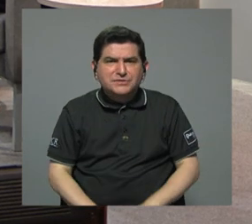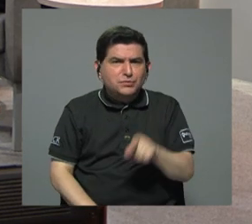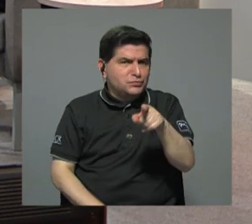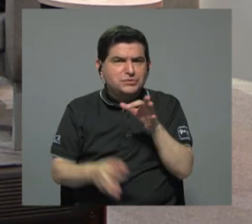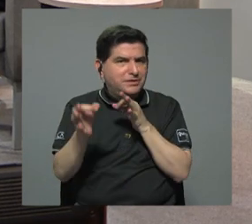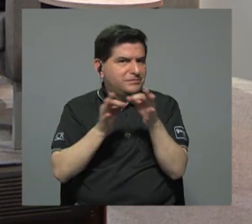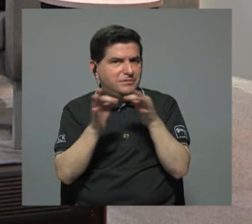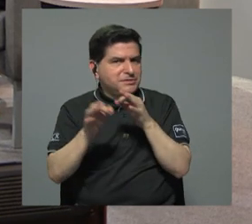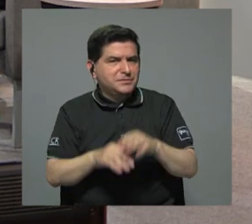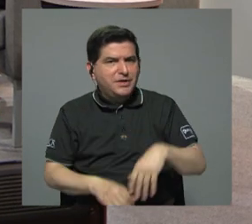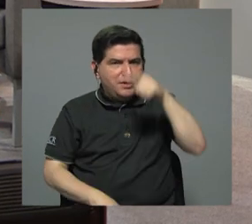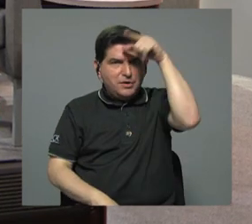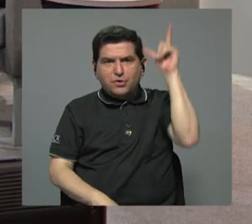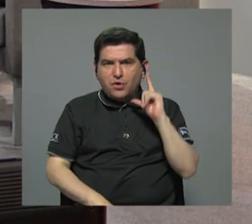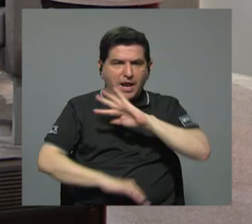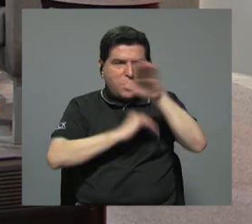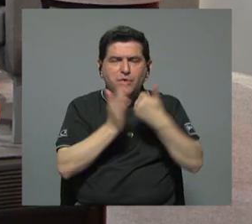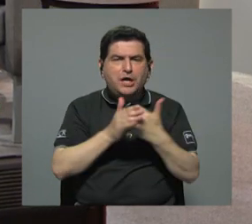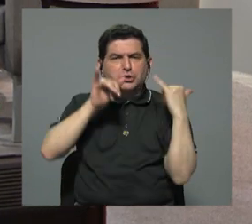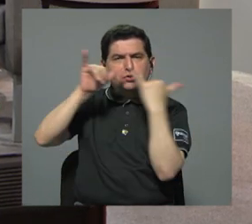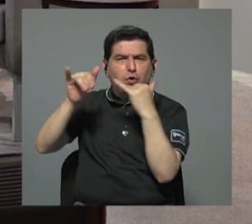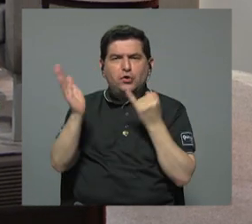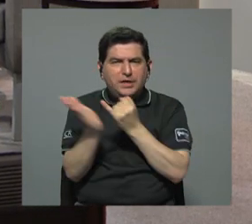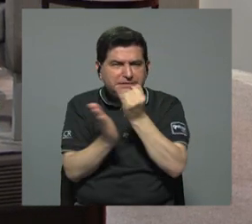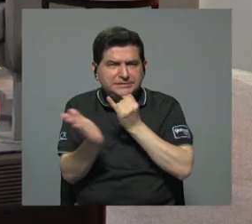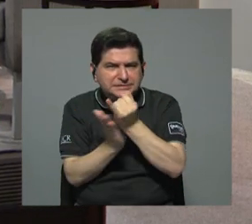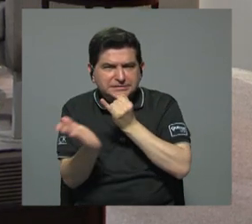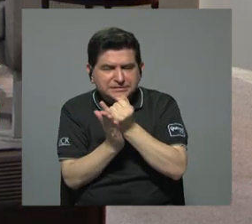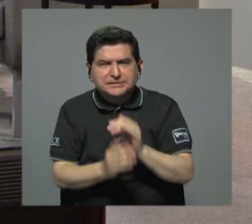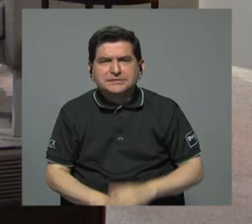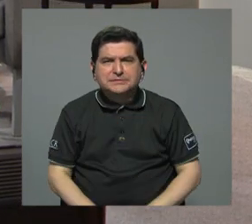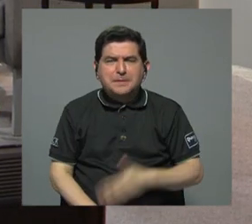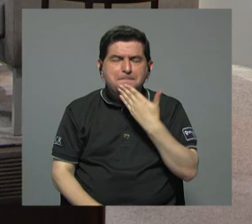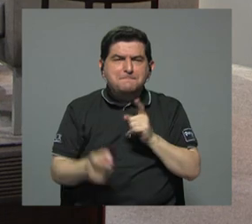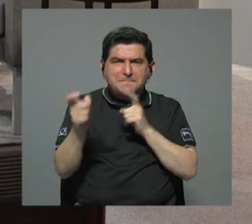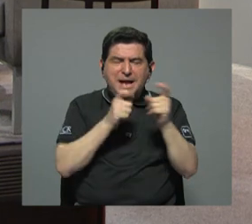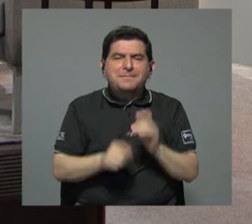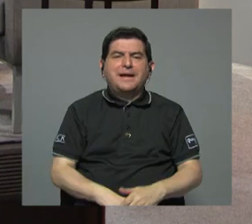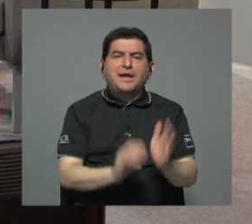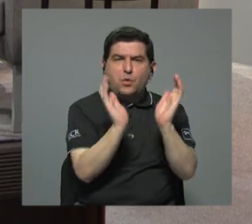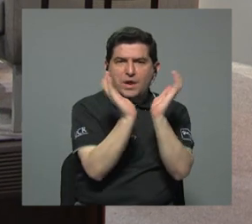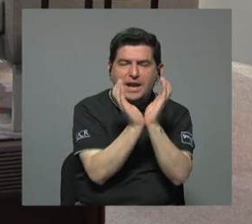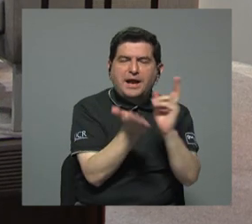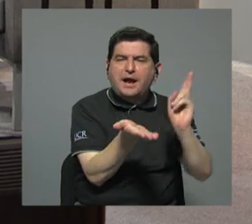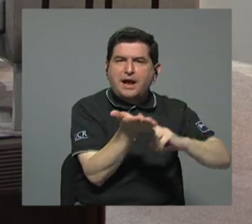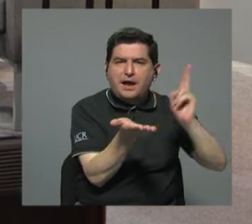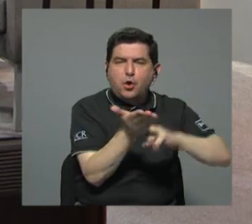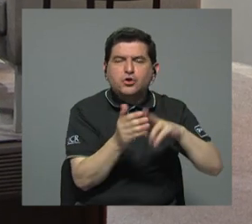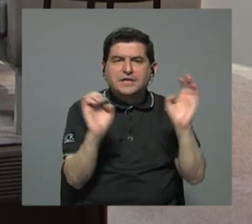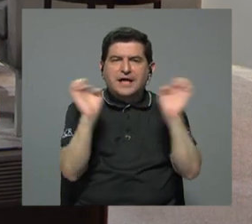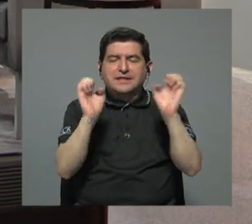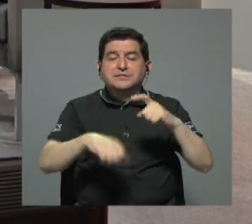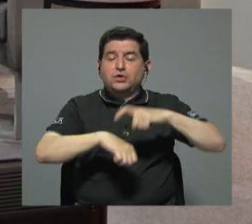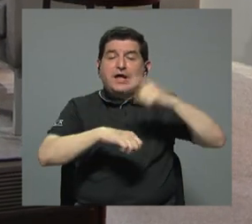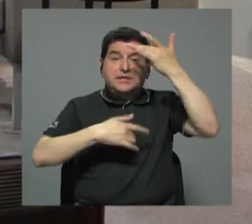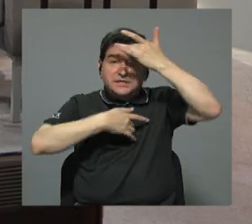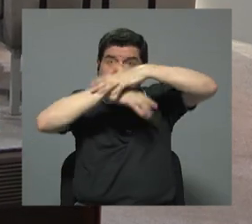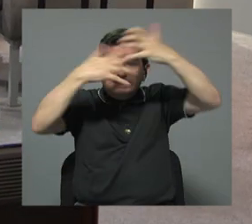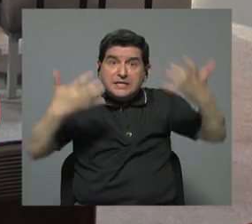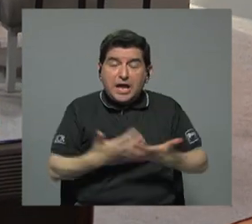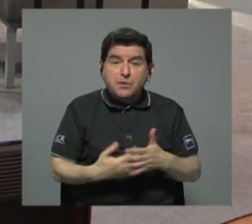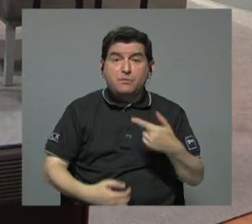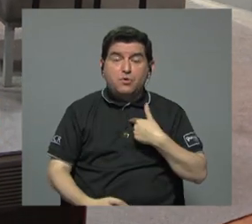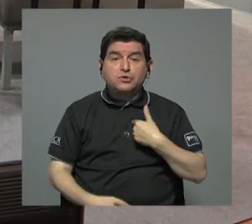por ejemplo todas las denuncias que hay de investigación deban malos manejos en la caja por contrataciones de emergencia en la pandemia